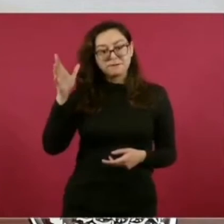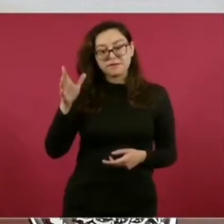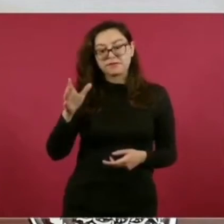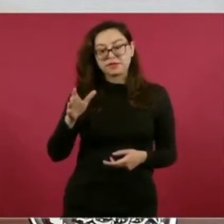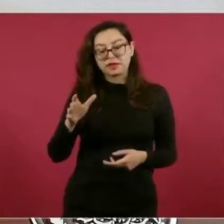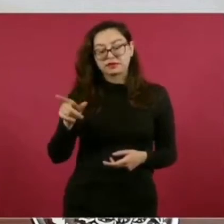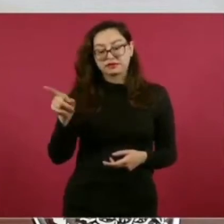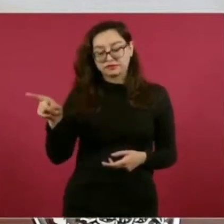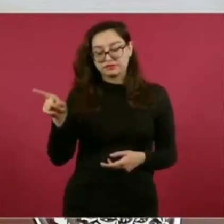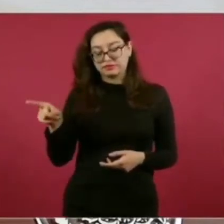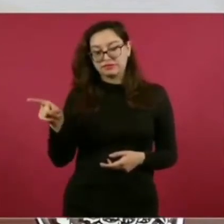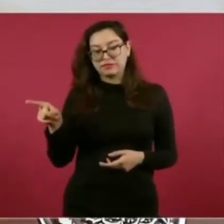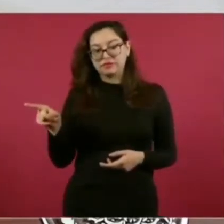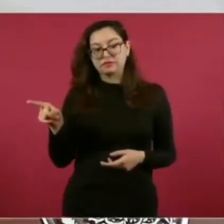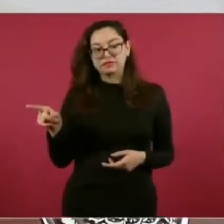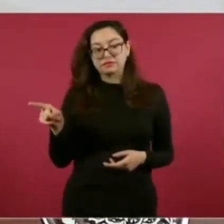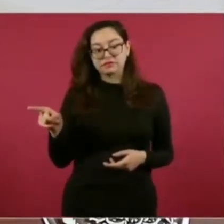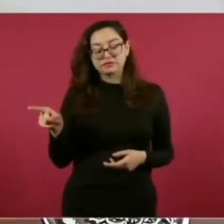el que menos